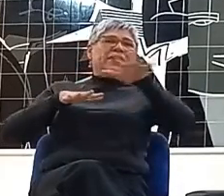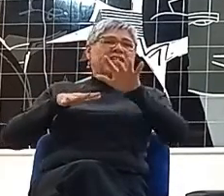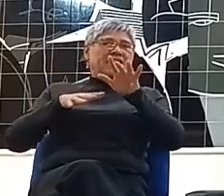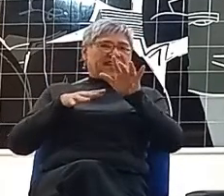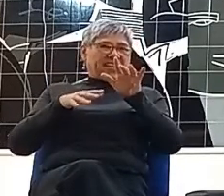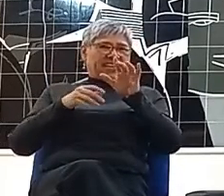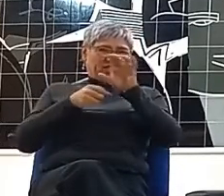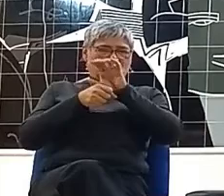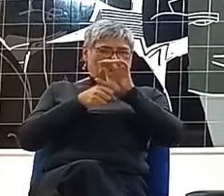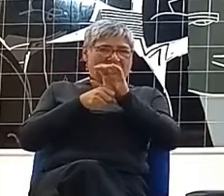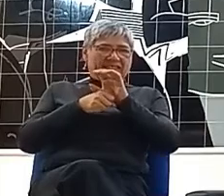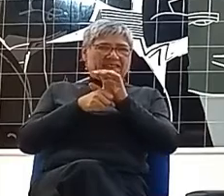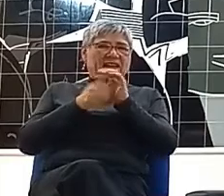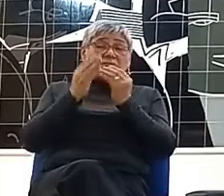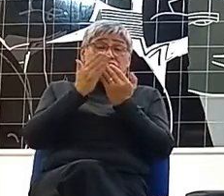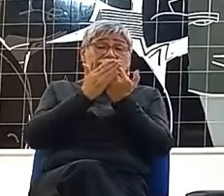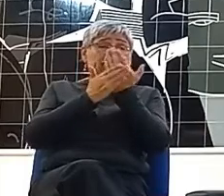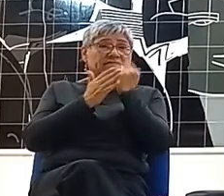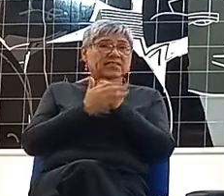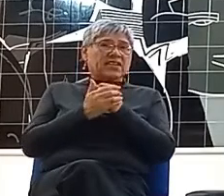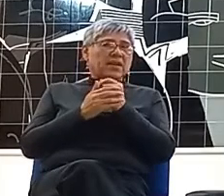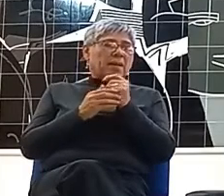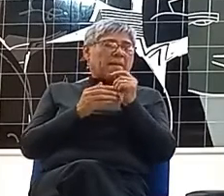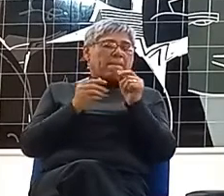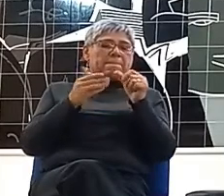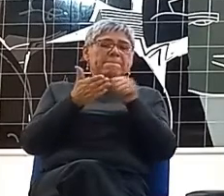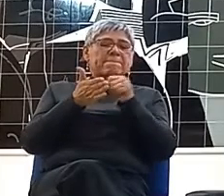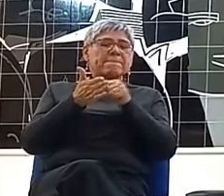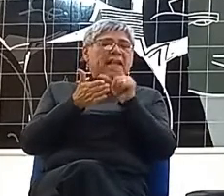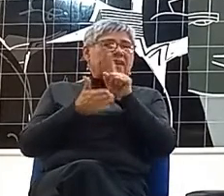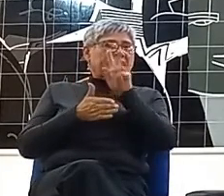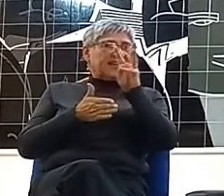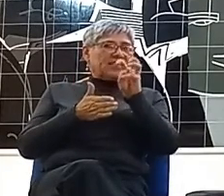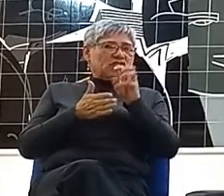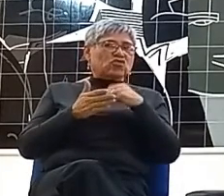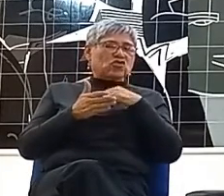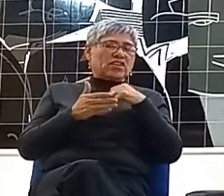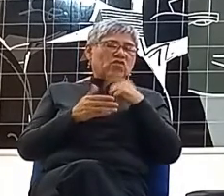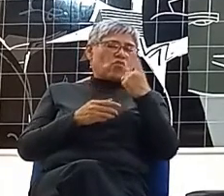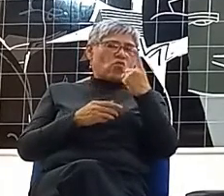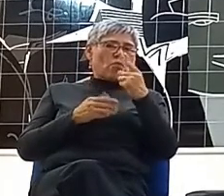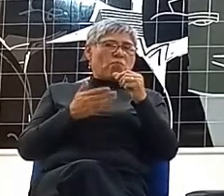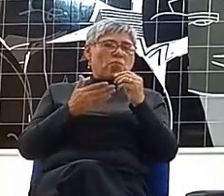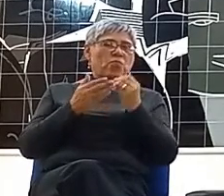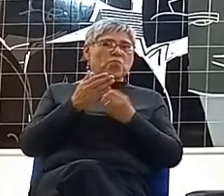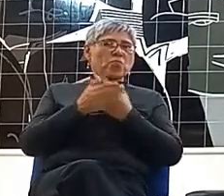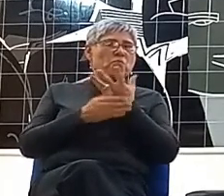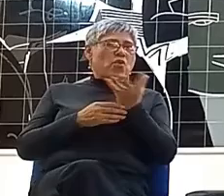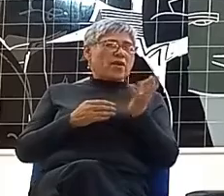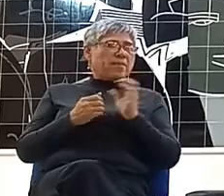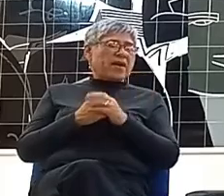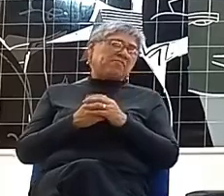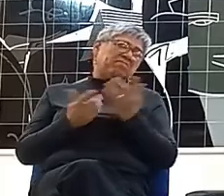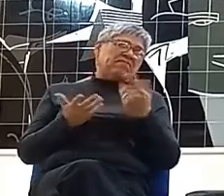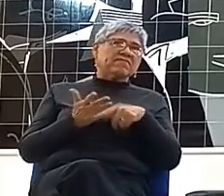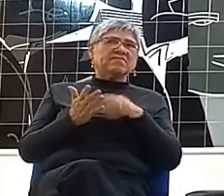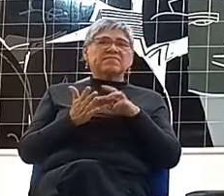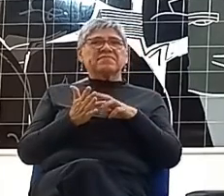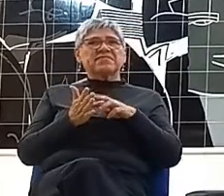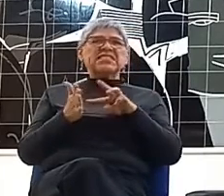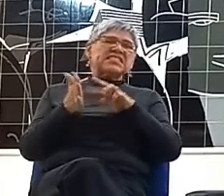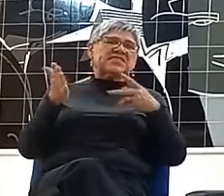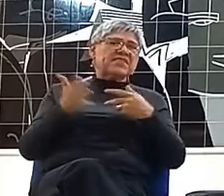la página 18, tengo uno de los primeros poemas, digámoslo así,